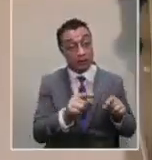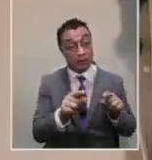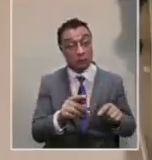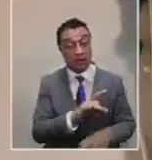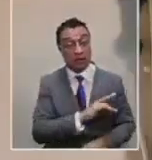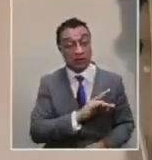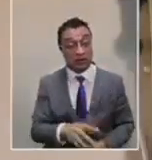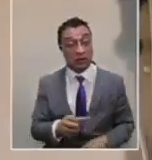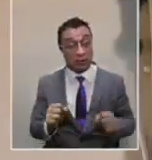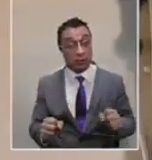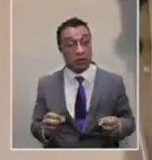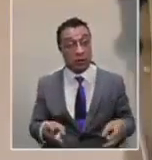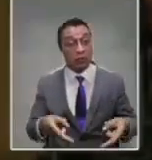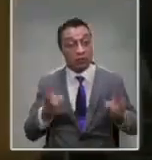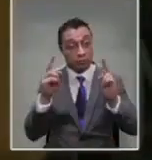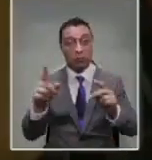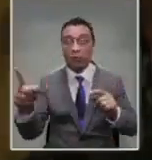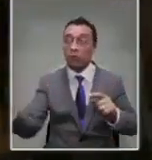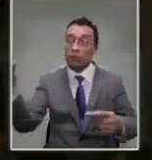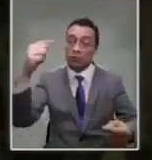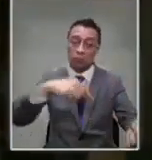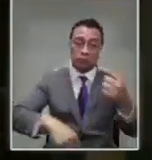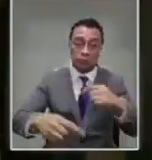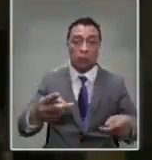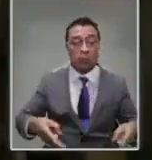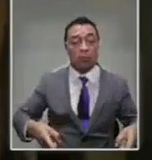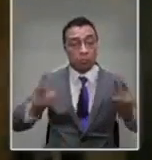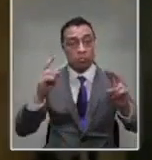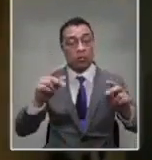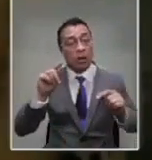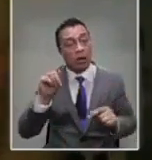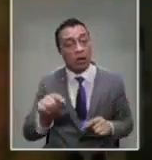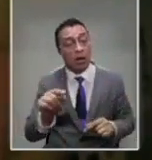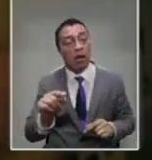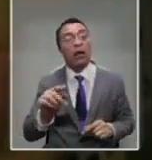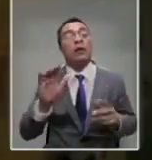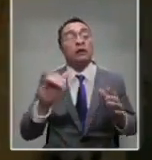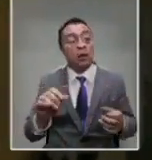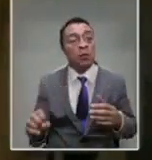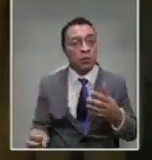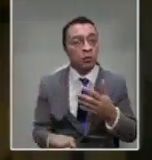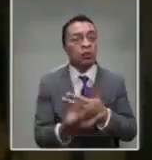sentido, ¿Chile estaría preparado para ese tipo de inmigración que también involucra